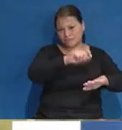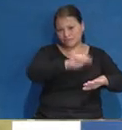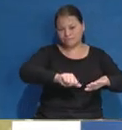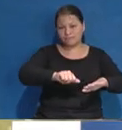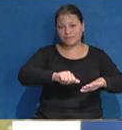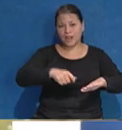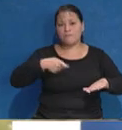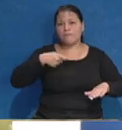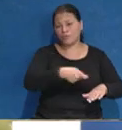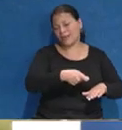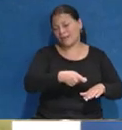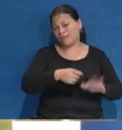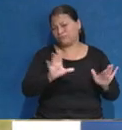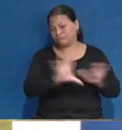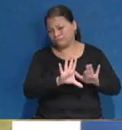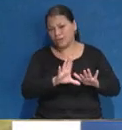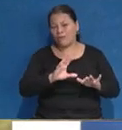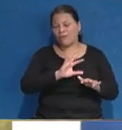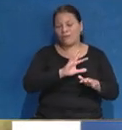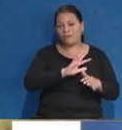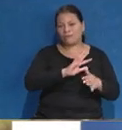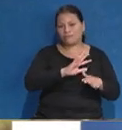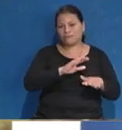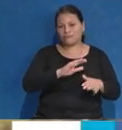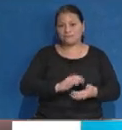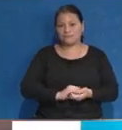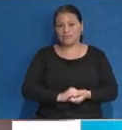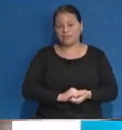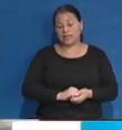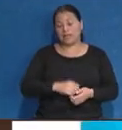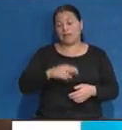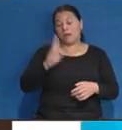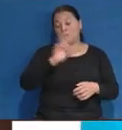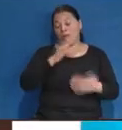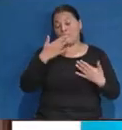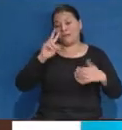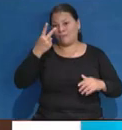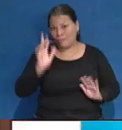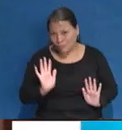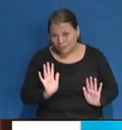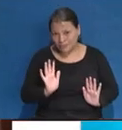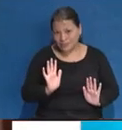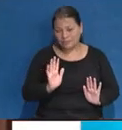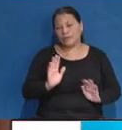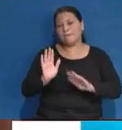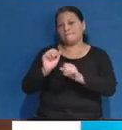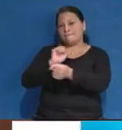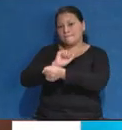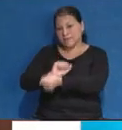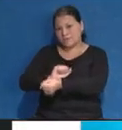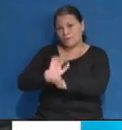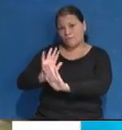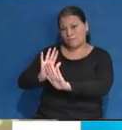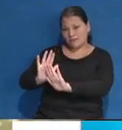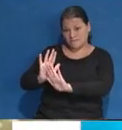Las puñaladas fueron certeras en zonas vitales y bueno, pusieron en riesgo su vida. Se mantuvo la prisión preventiva del sindicado